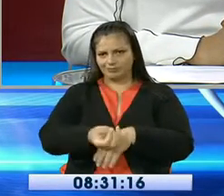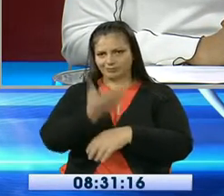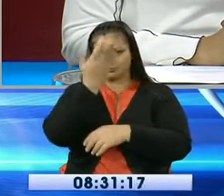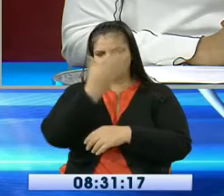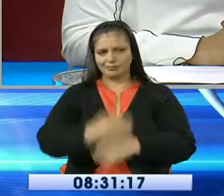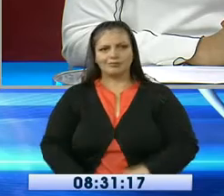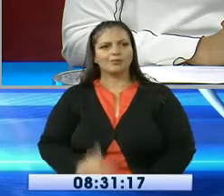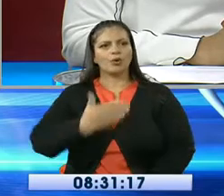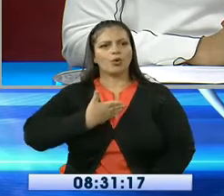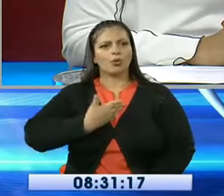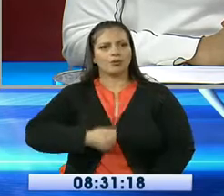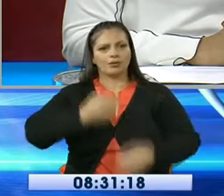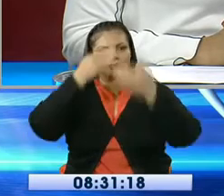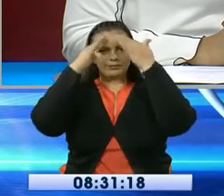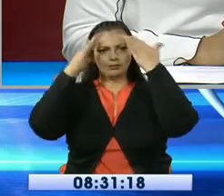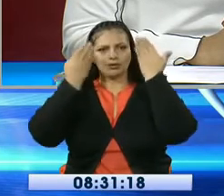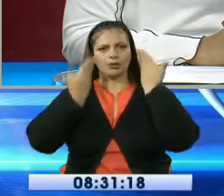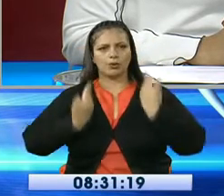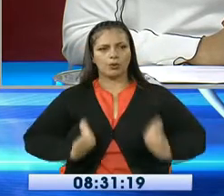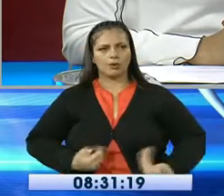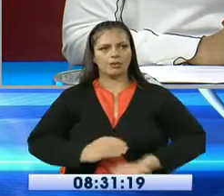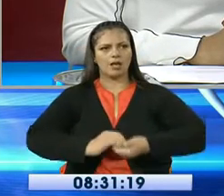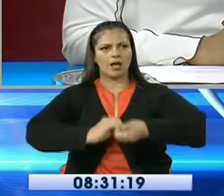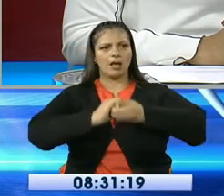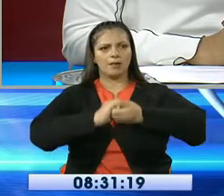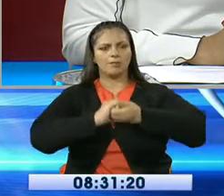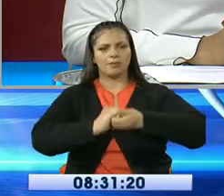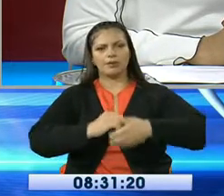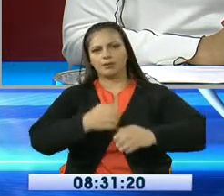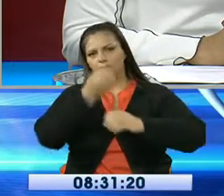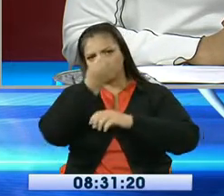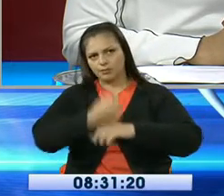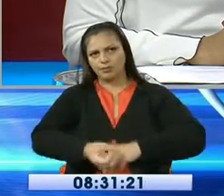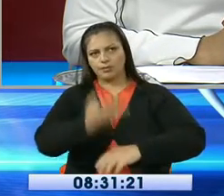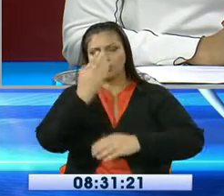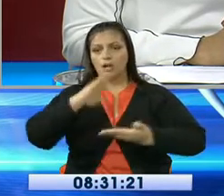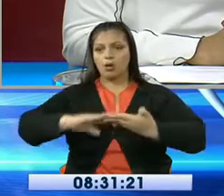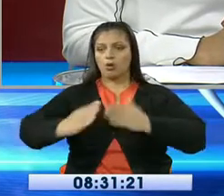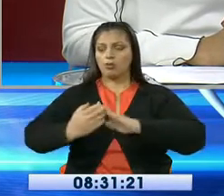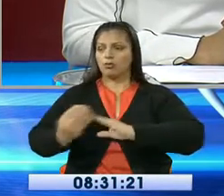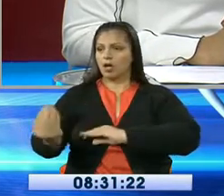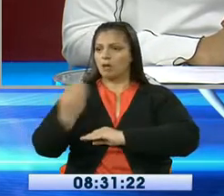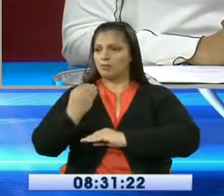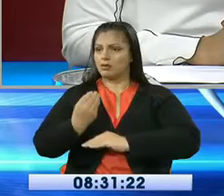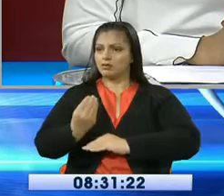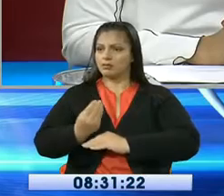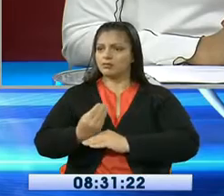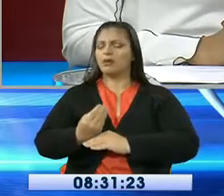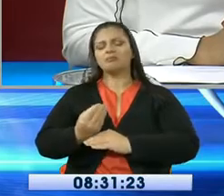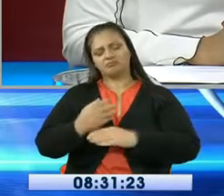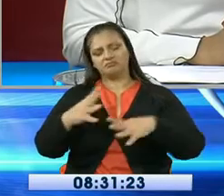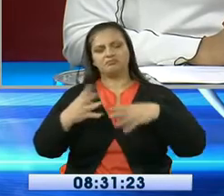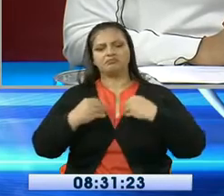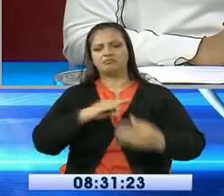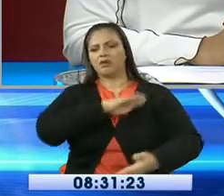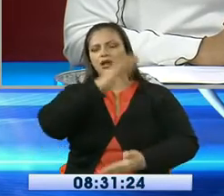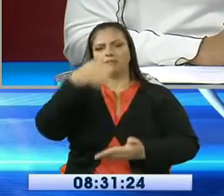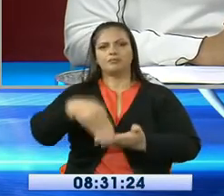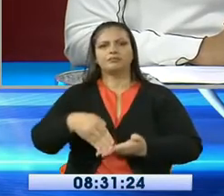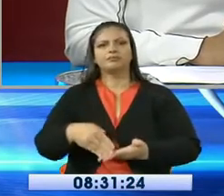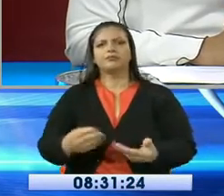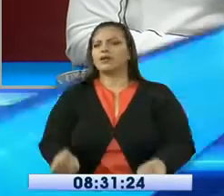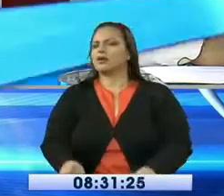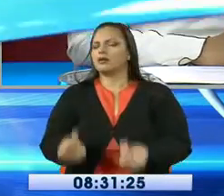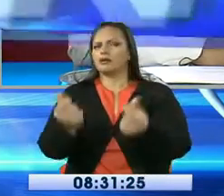¿Cómo estás, Rosalena, amigos televidentes? Buenos días. La comunidad nos llama y nosotros respondemos inmediatamente. ¿Ustedes imaginan